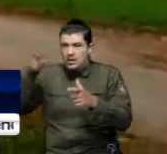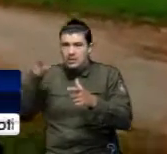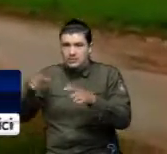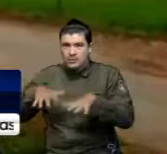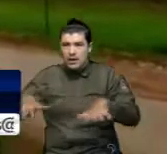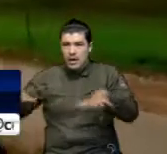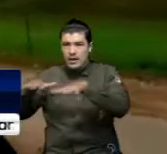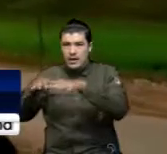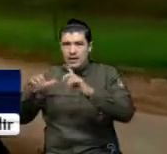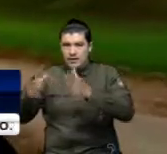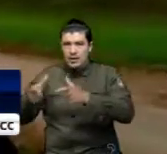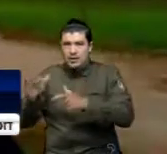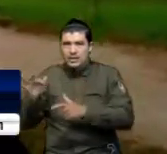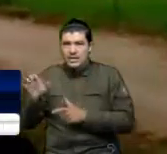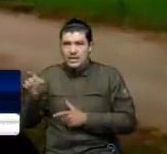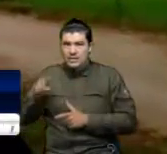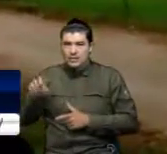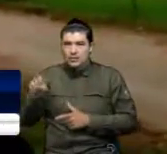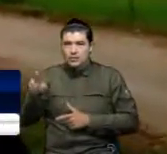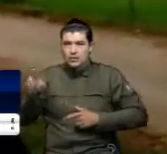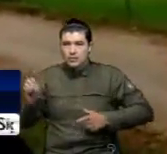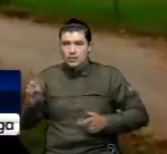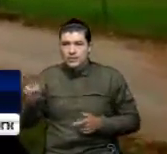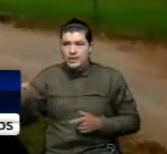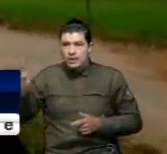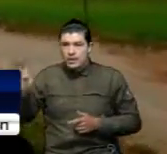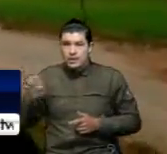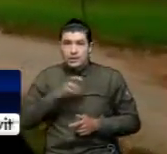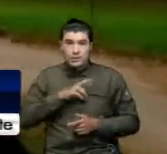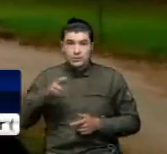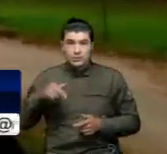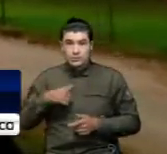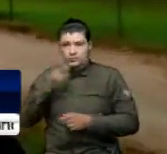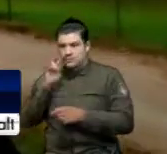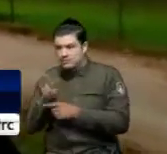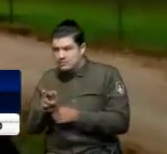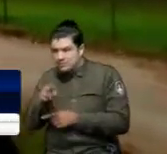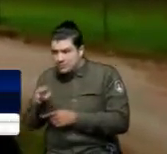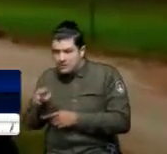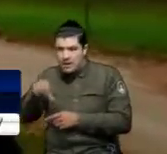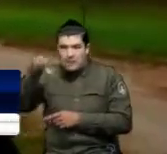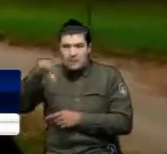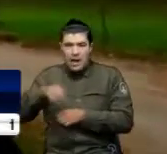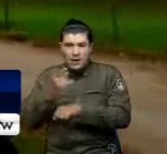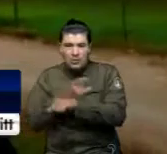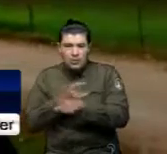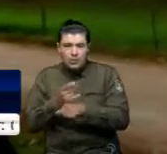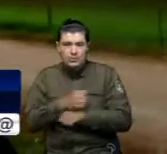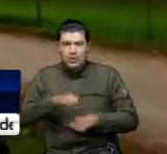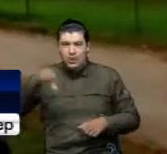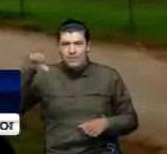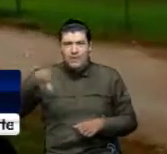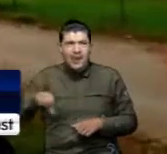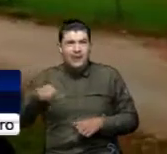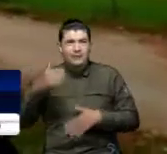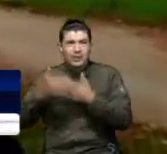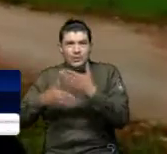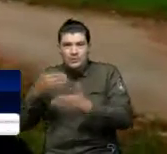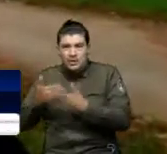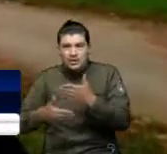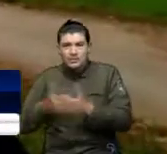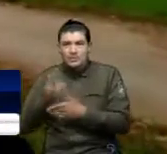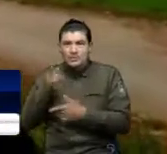29. Allí observamos un inadecuado uso, unas inadecuadas